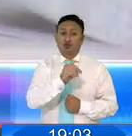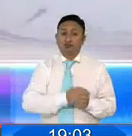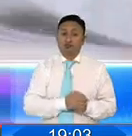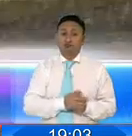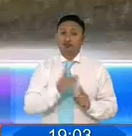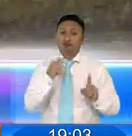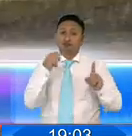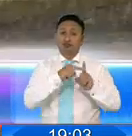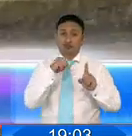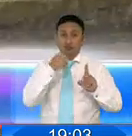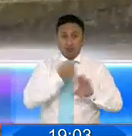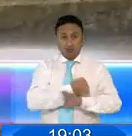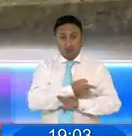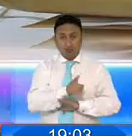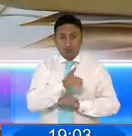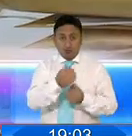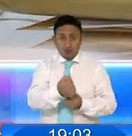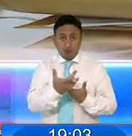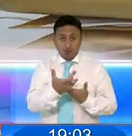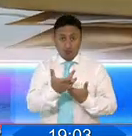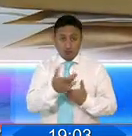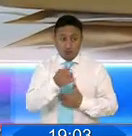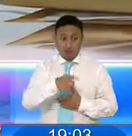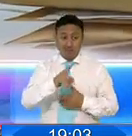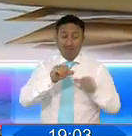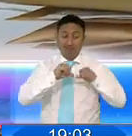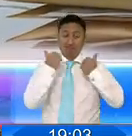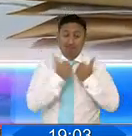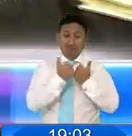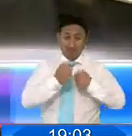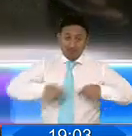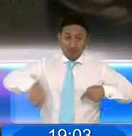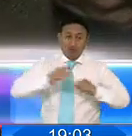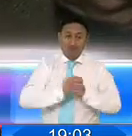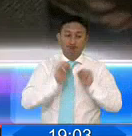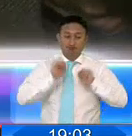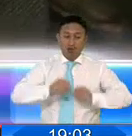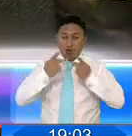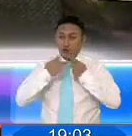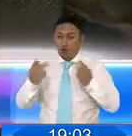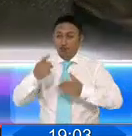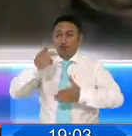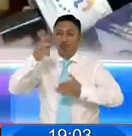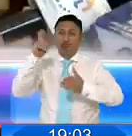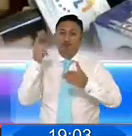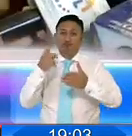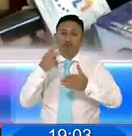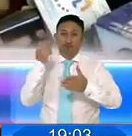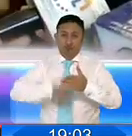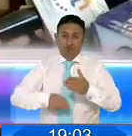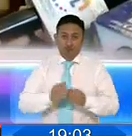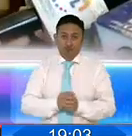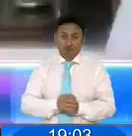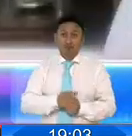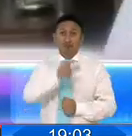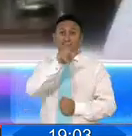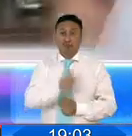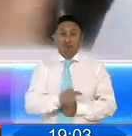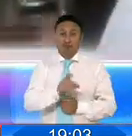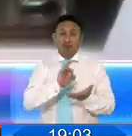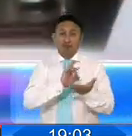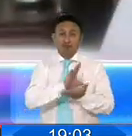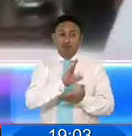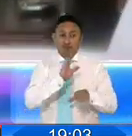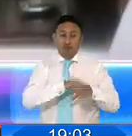organismo recomendó en el informe que será enviado al Pleno que se censure públicamente y destituya al legislador